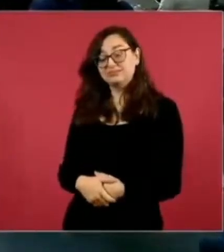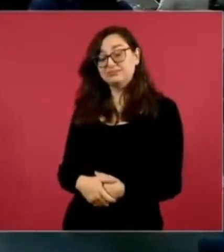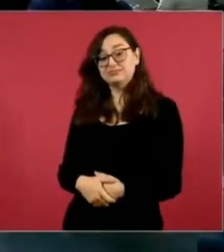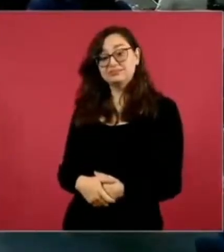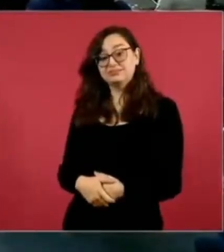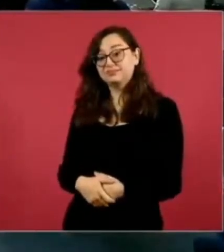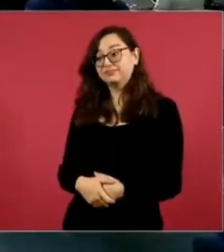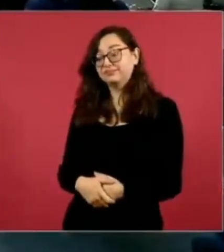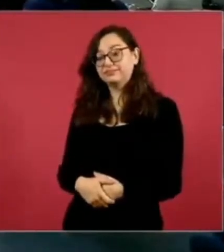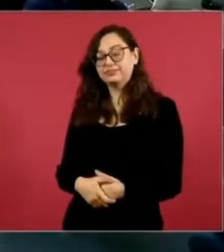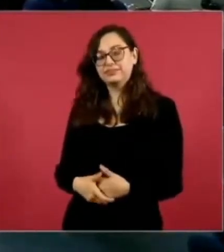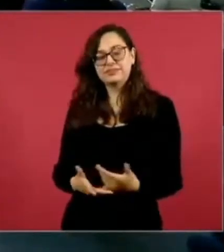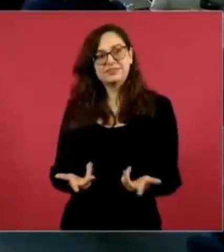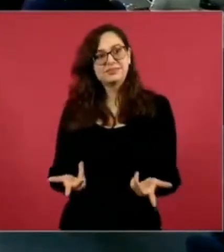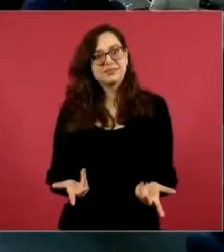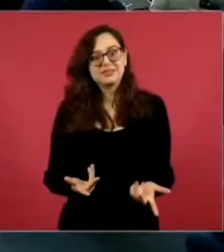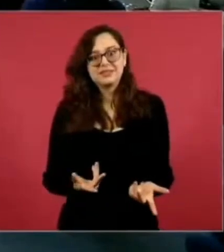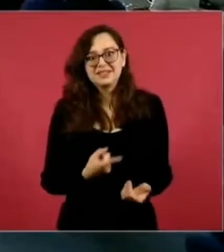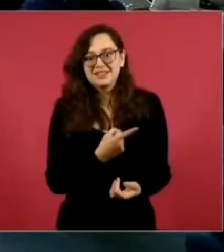Fíjense la vileza.